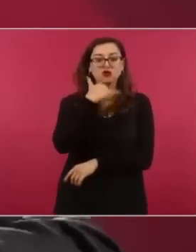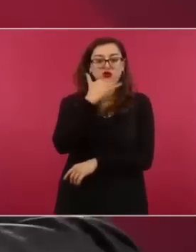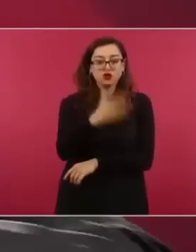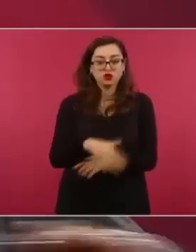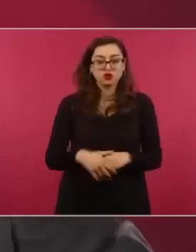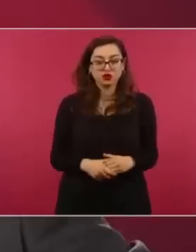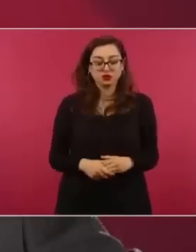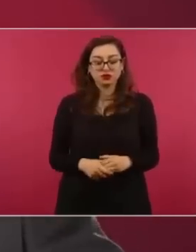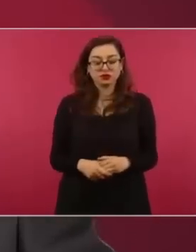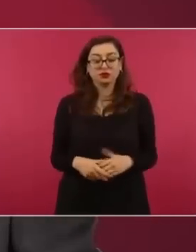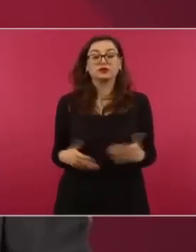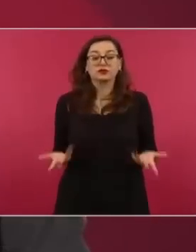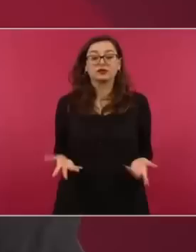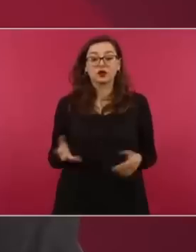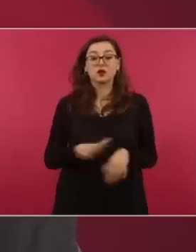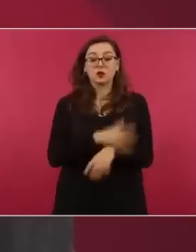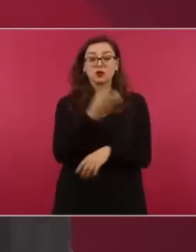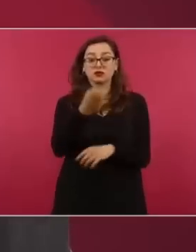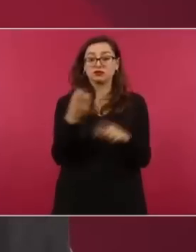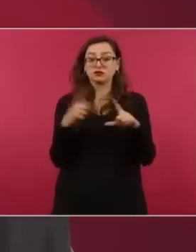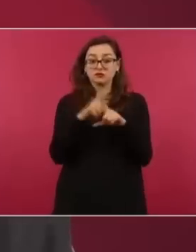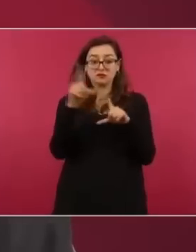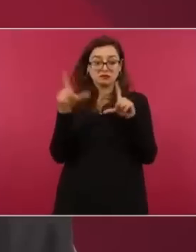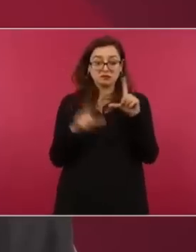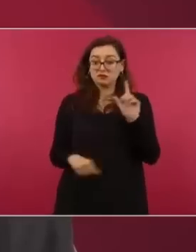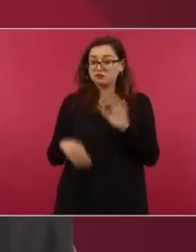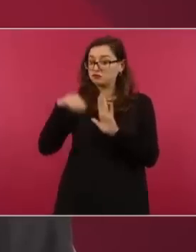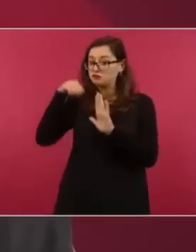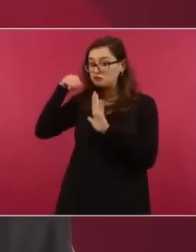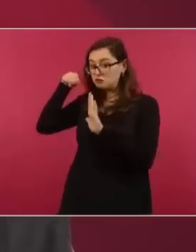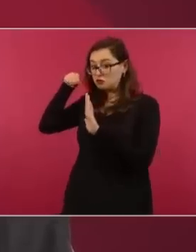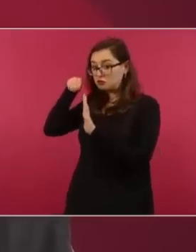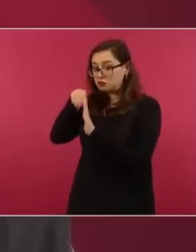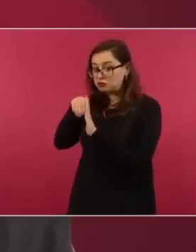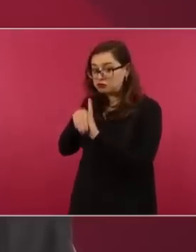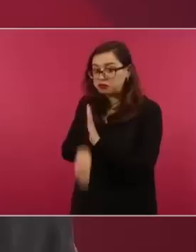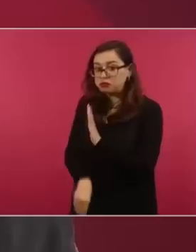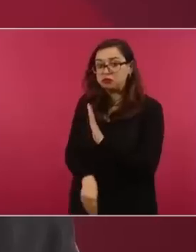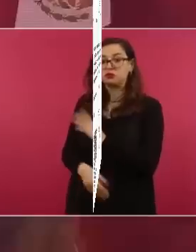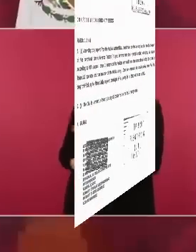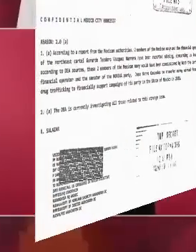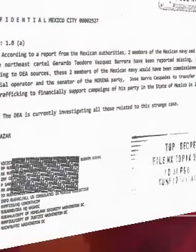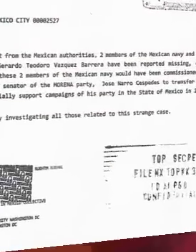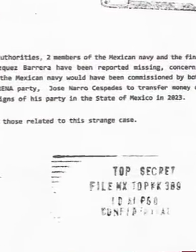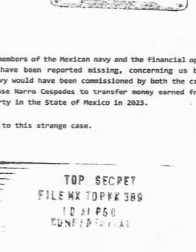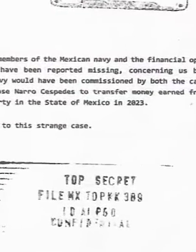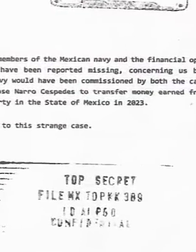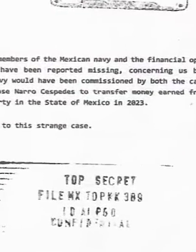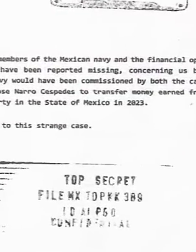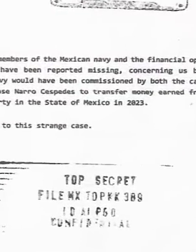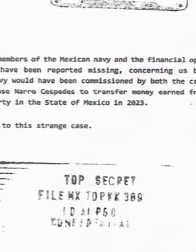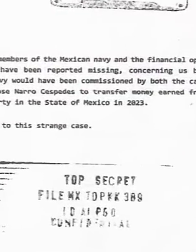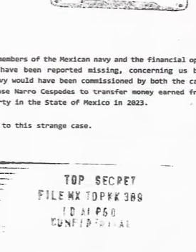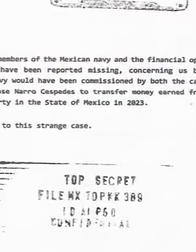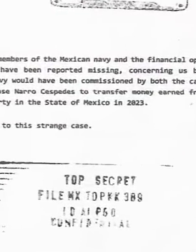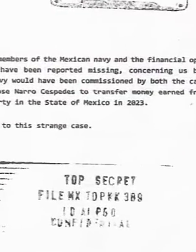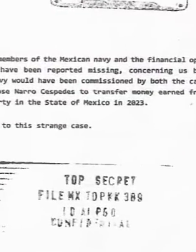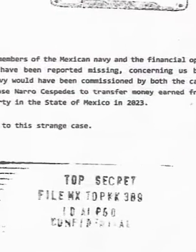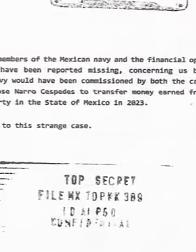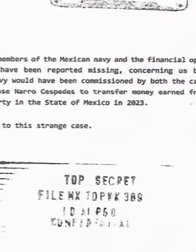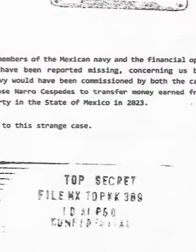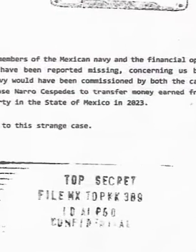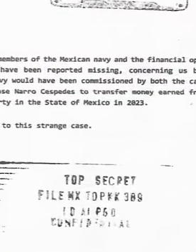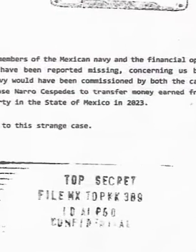renuncia si existen pruebas de que él ha creado un estado narcomilitar, como lo señaló el analista de Letras Libres, Oscar Gastelum.